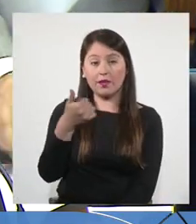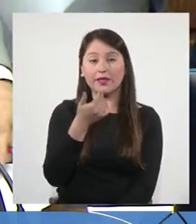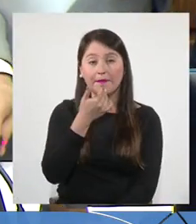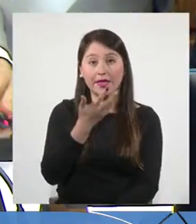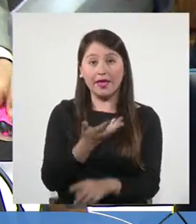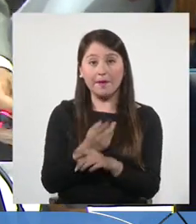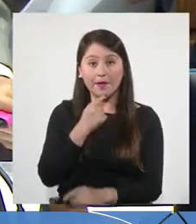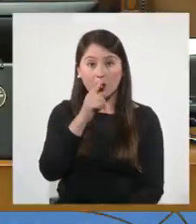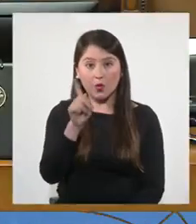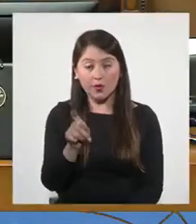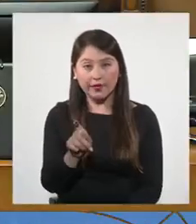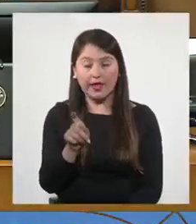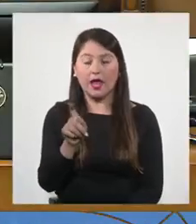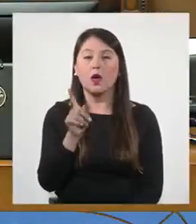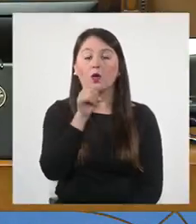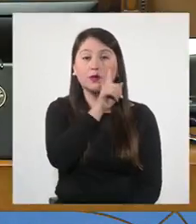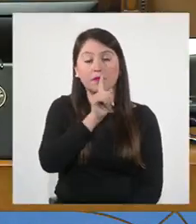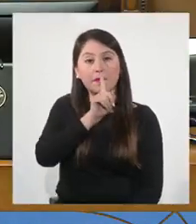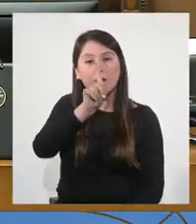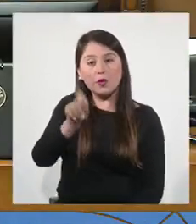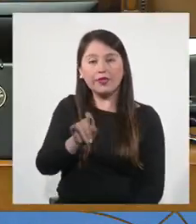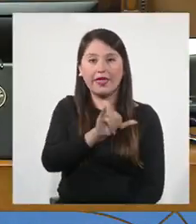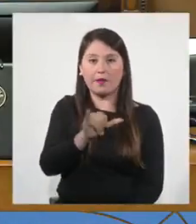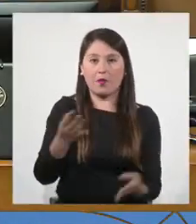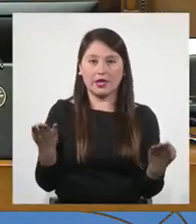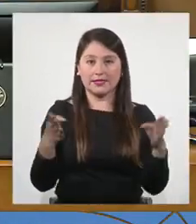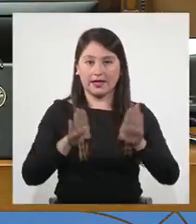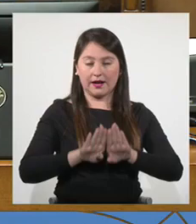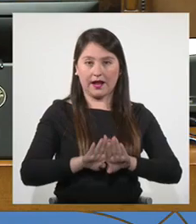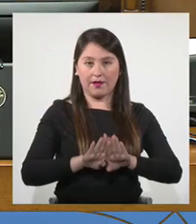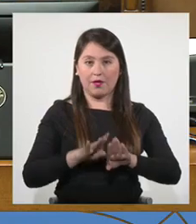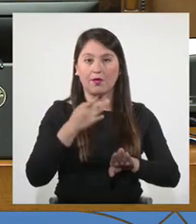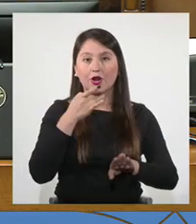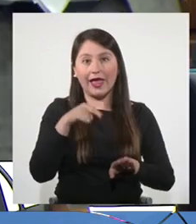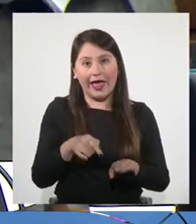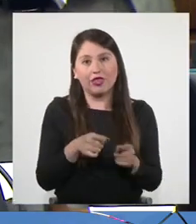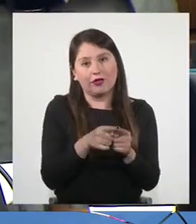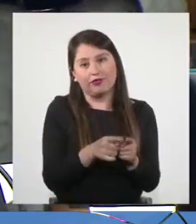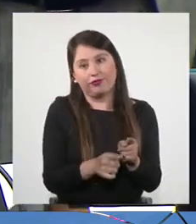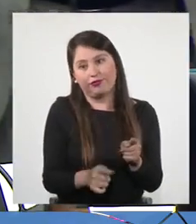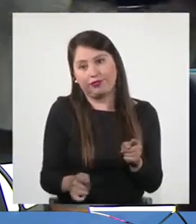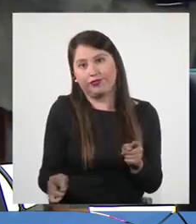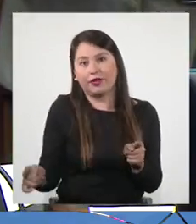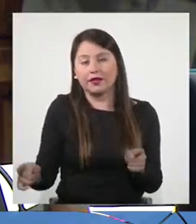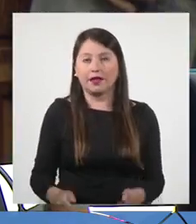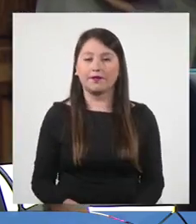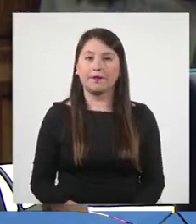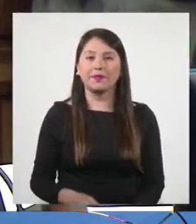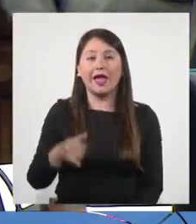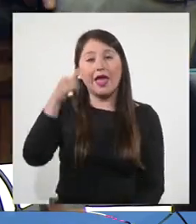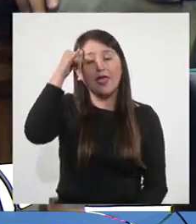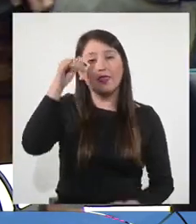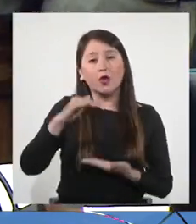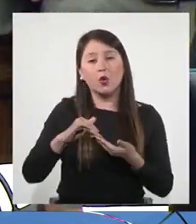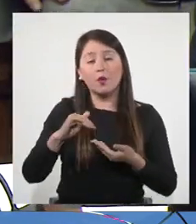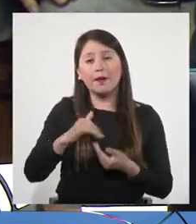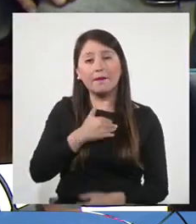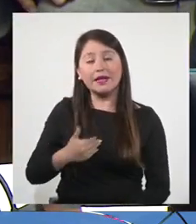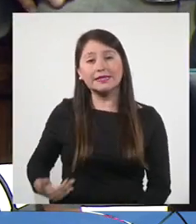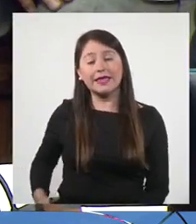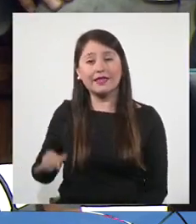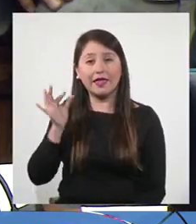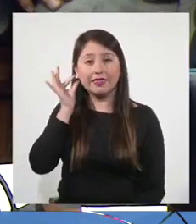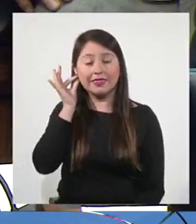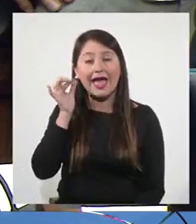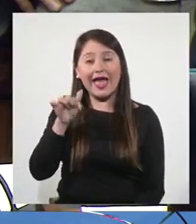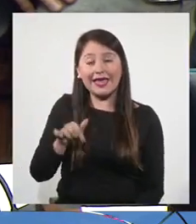Ya. Y cerramos ahí, por favor, colegas, porque si no, esto va a ser eterno. Disculpe, Presidenta. Lo que